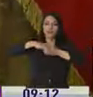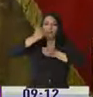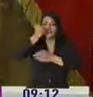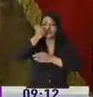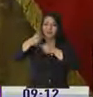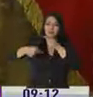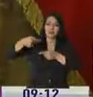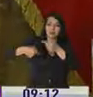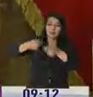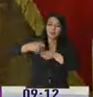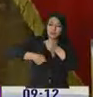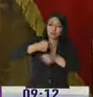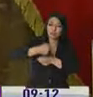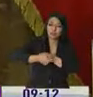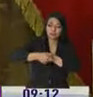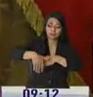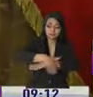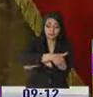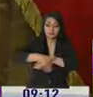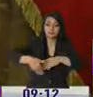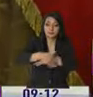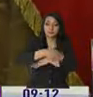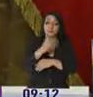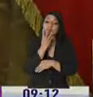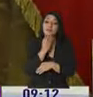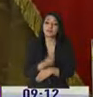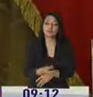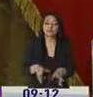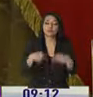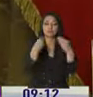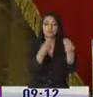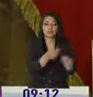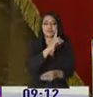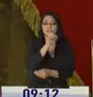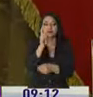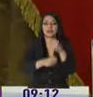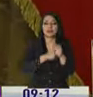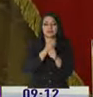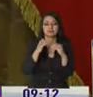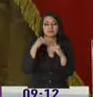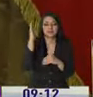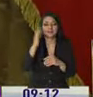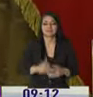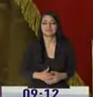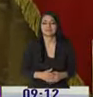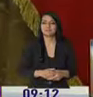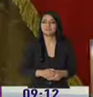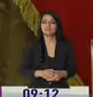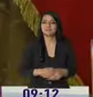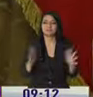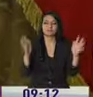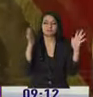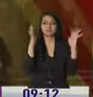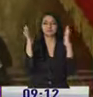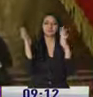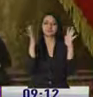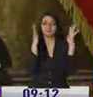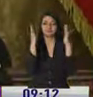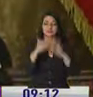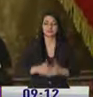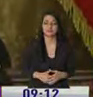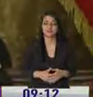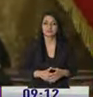tradicionalmente en la Granados, se lo entreguen como dato por 100 años, ¿no? 100 años. Y también